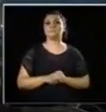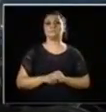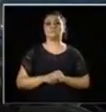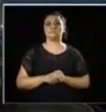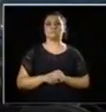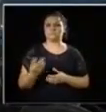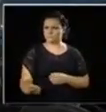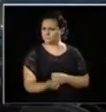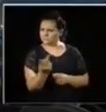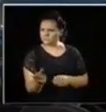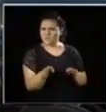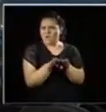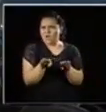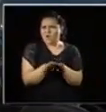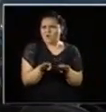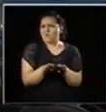¿Cómo obtendríamos,